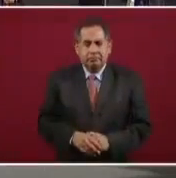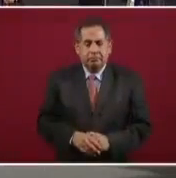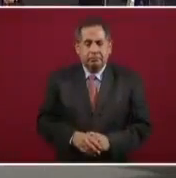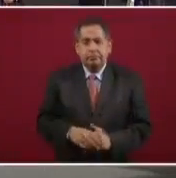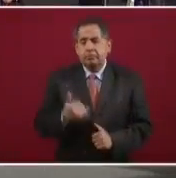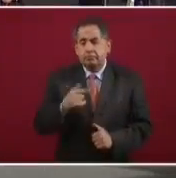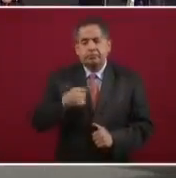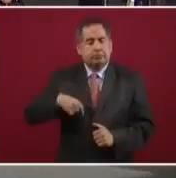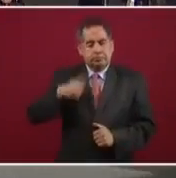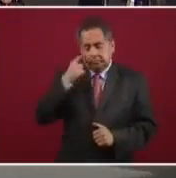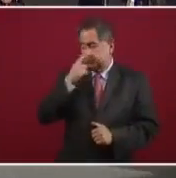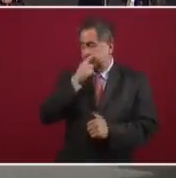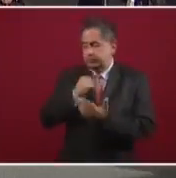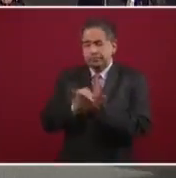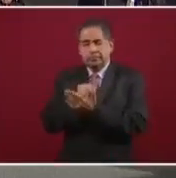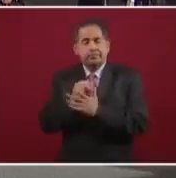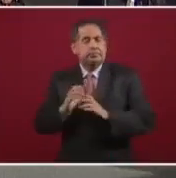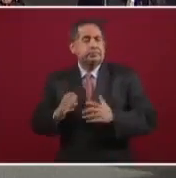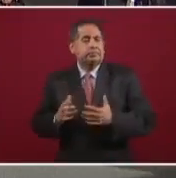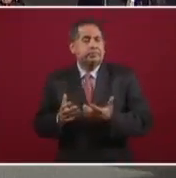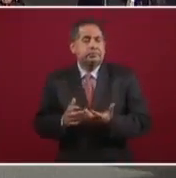y decidir